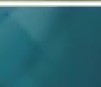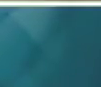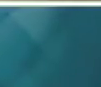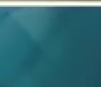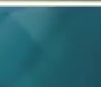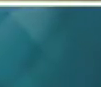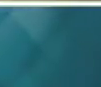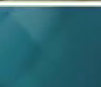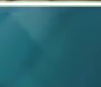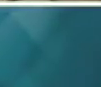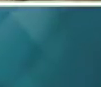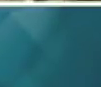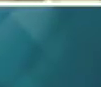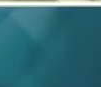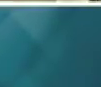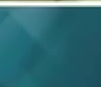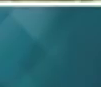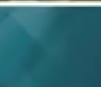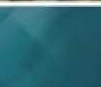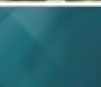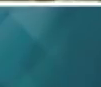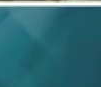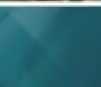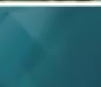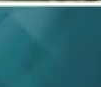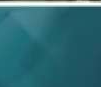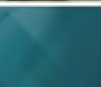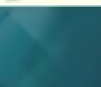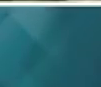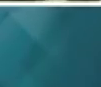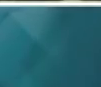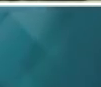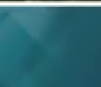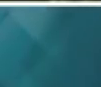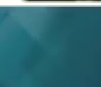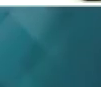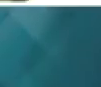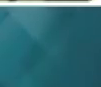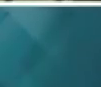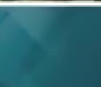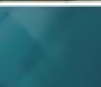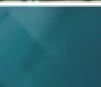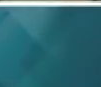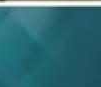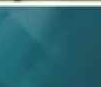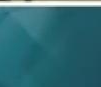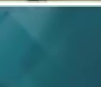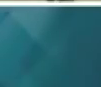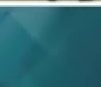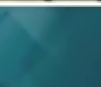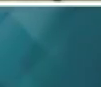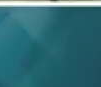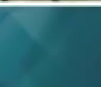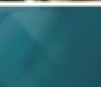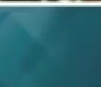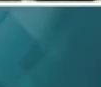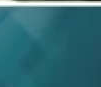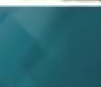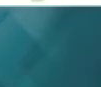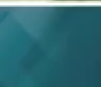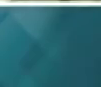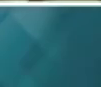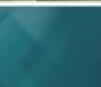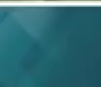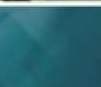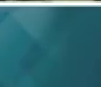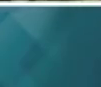país. Una nueva economía productiva, diversificada, poderosa, dinámica, al servicio de